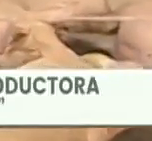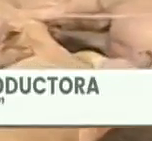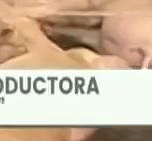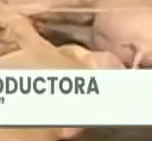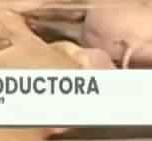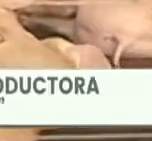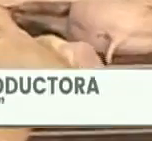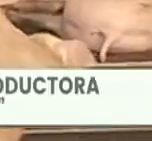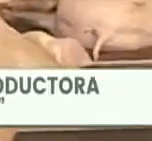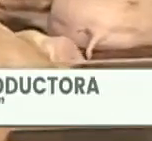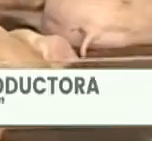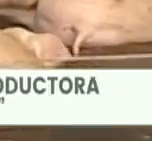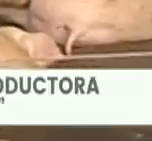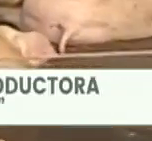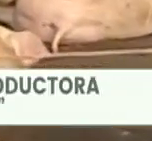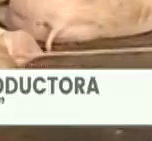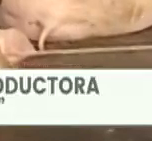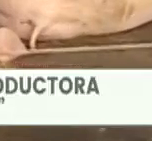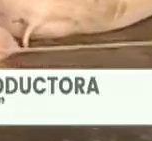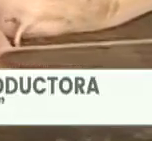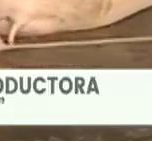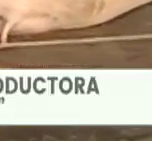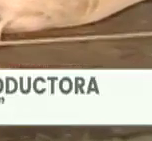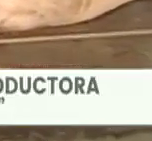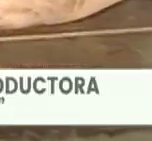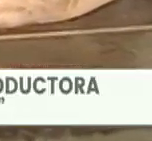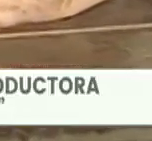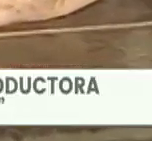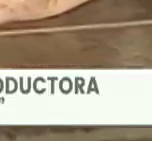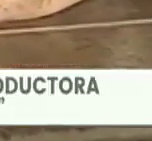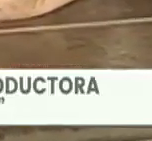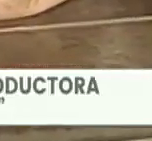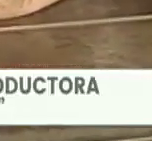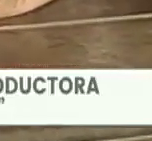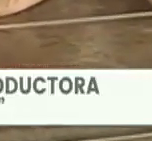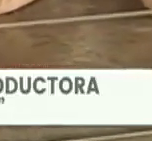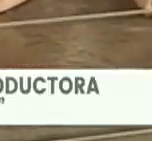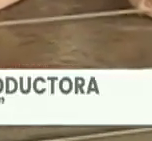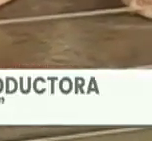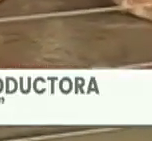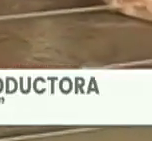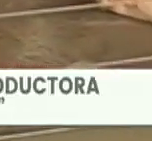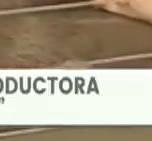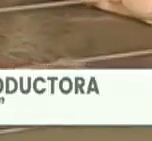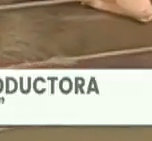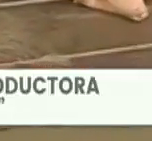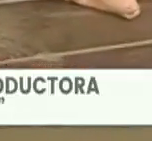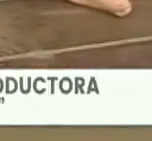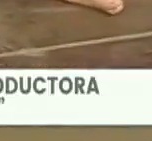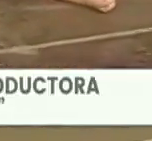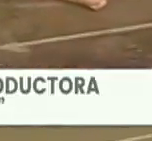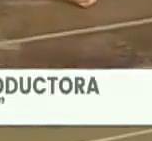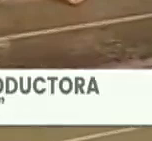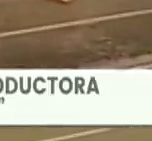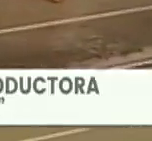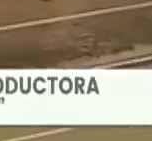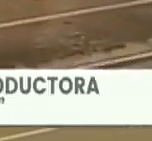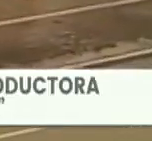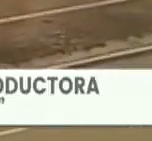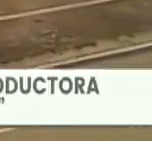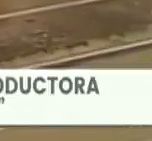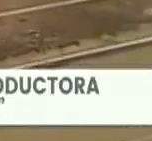hacerme entender o comprender, como ambiente controlado, como aire acondicionado. Allí prácticamente llevan toda su